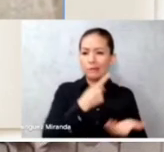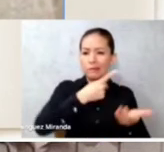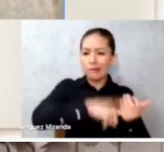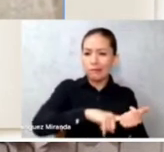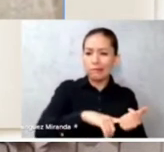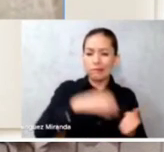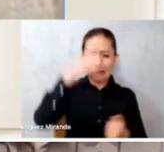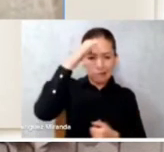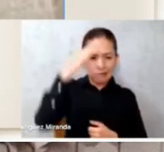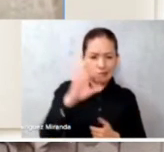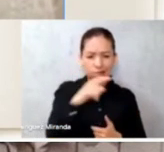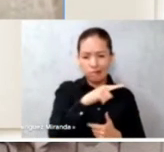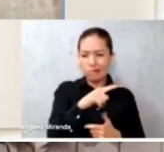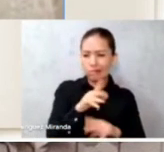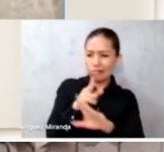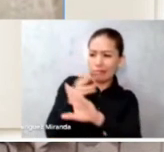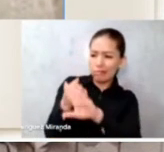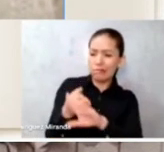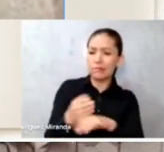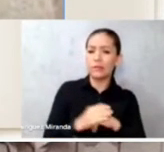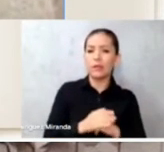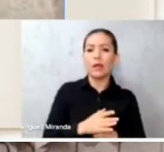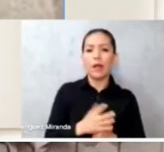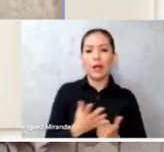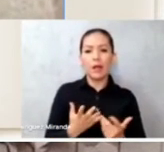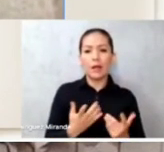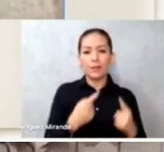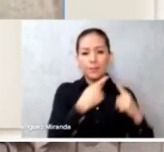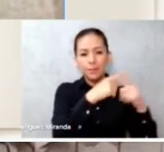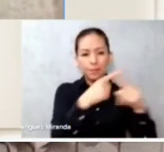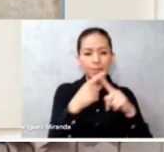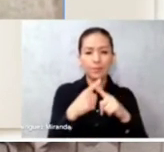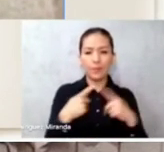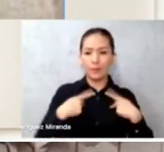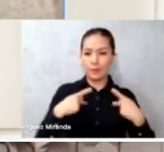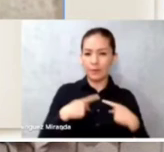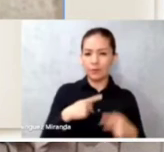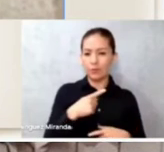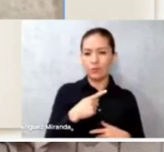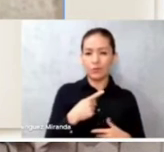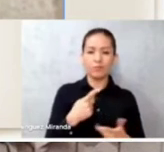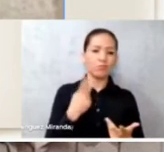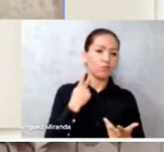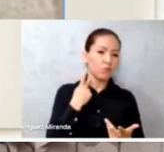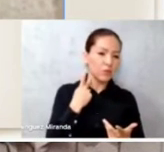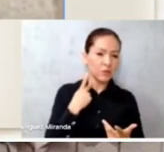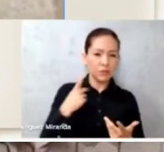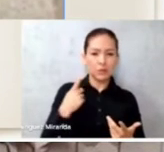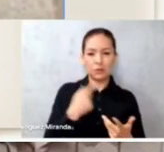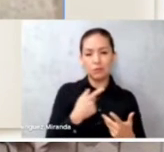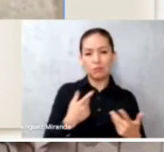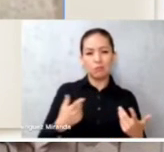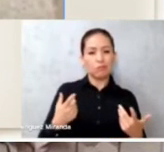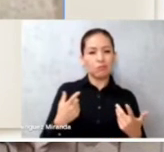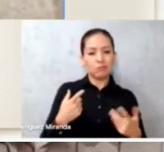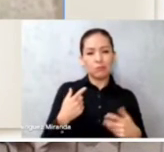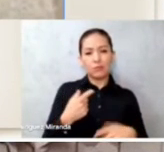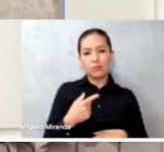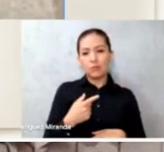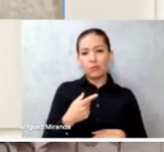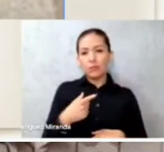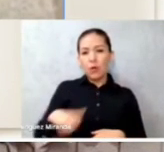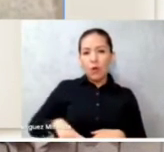las casillas, intervención de servidores públicos y uso de recursos públicos, indebida adquisición